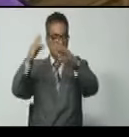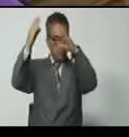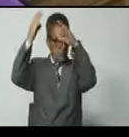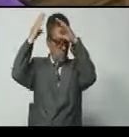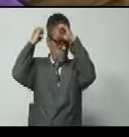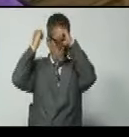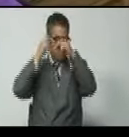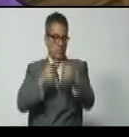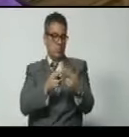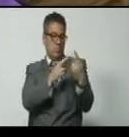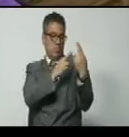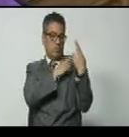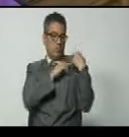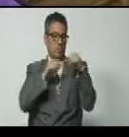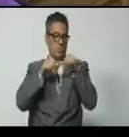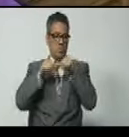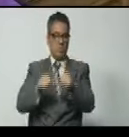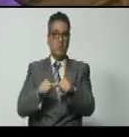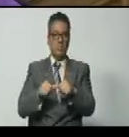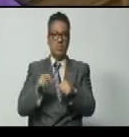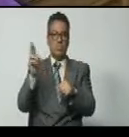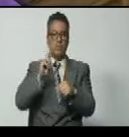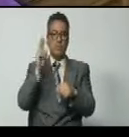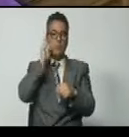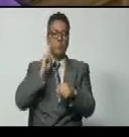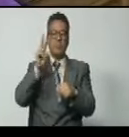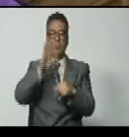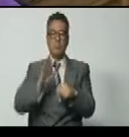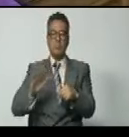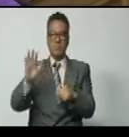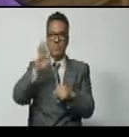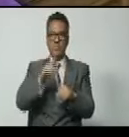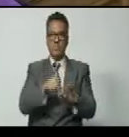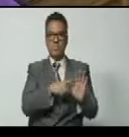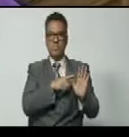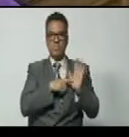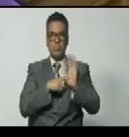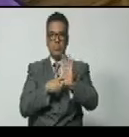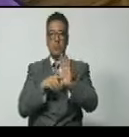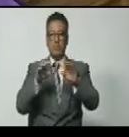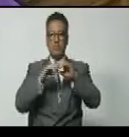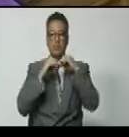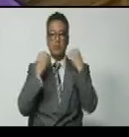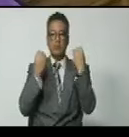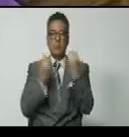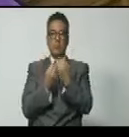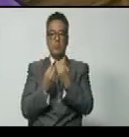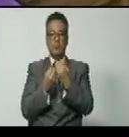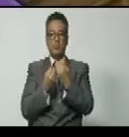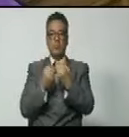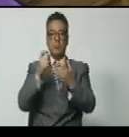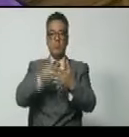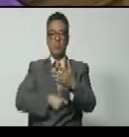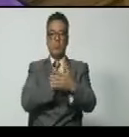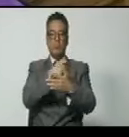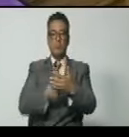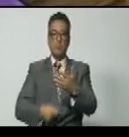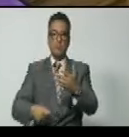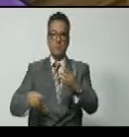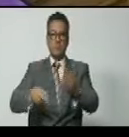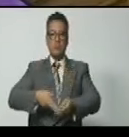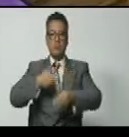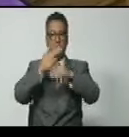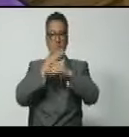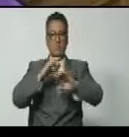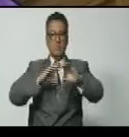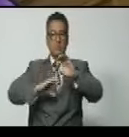embajador representante permanente de la República Bolivariana de Venezuela ante la Organización para la Prohibición de las Armas